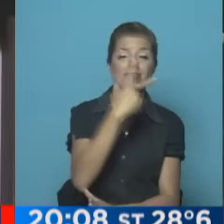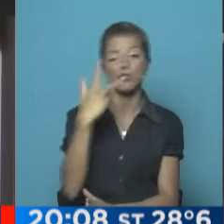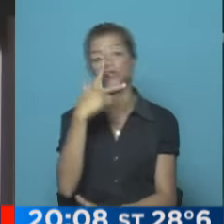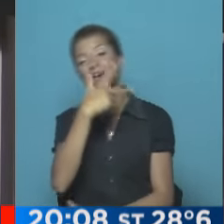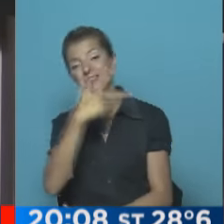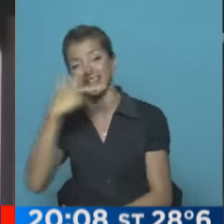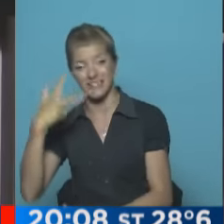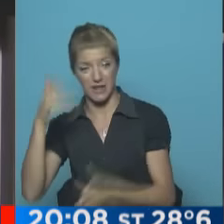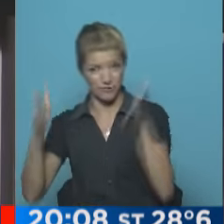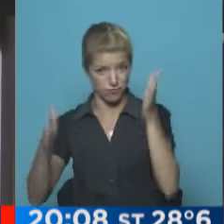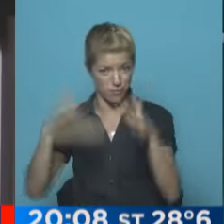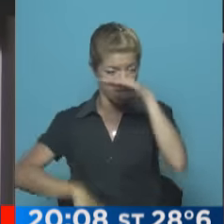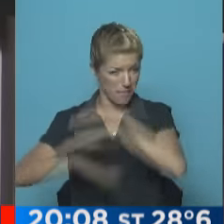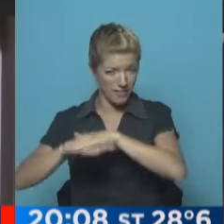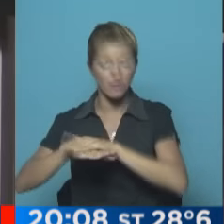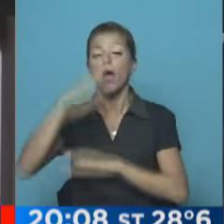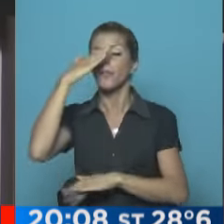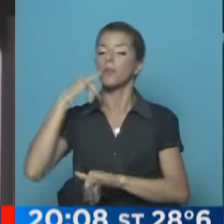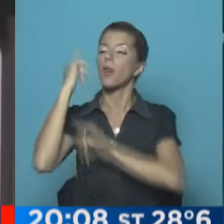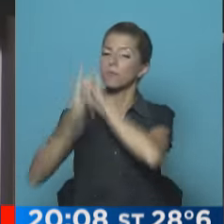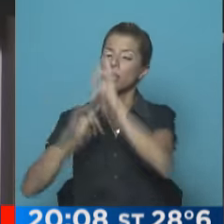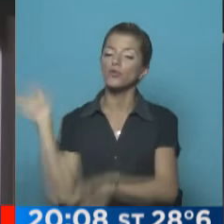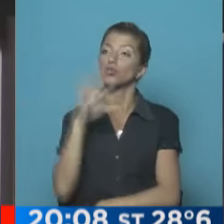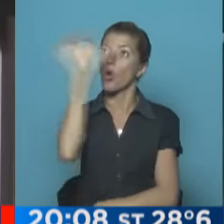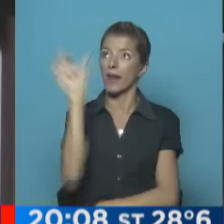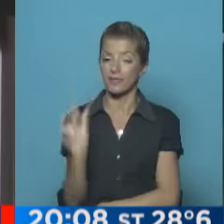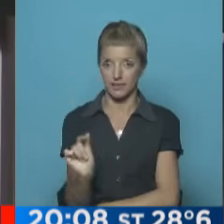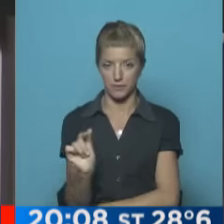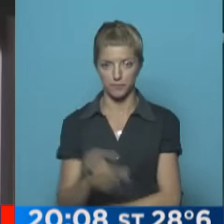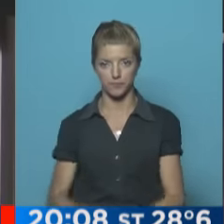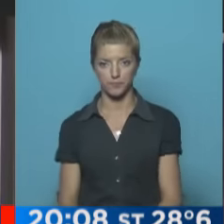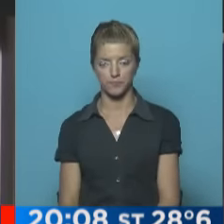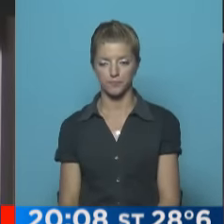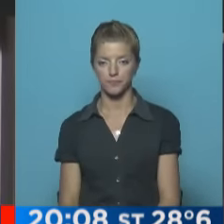serán las temperaturas máximas. En un momentito les cuento en detalle entonces el pronóstico para el resto del país.